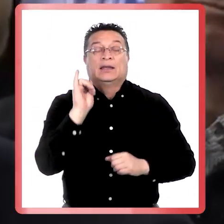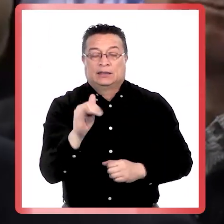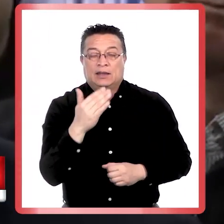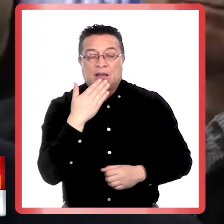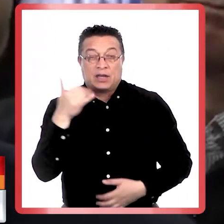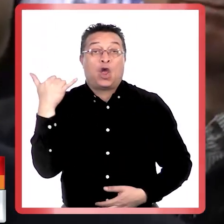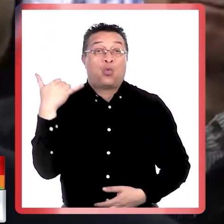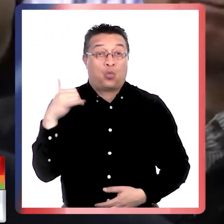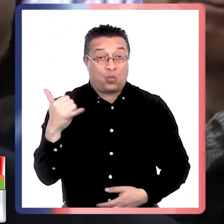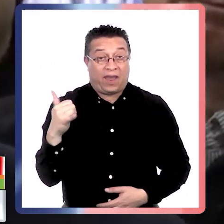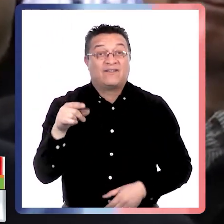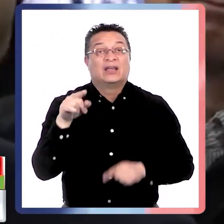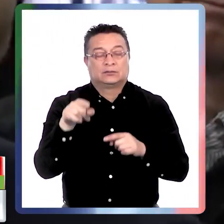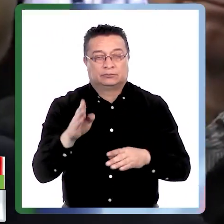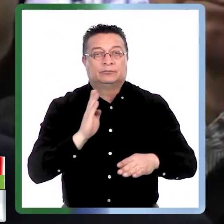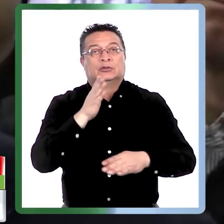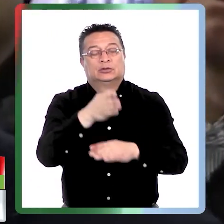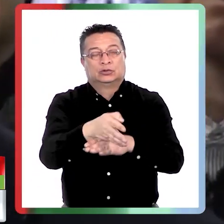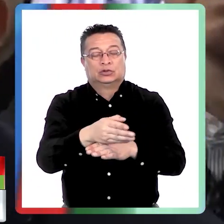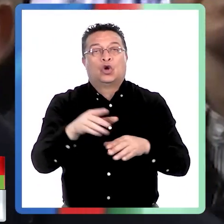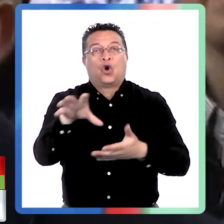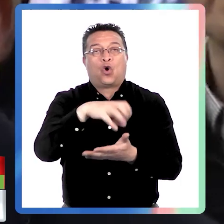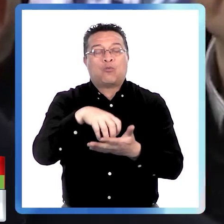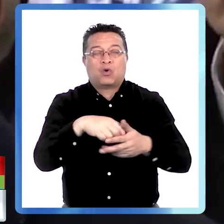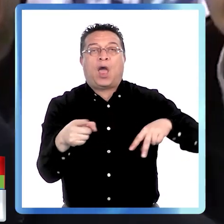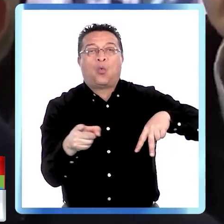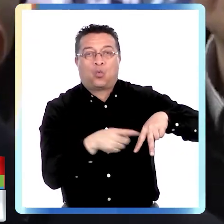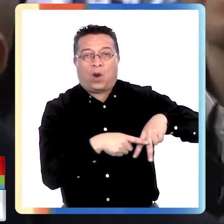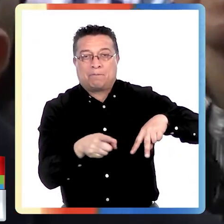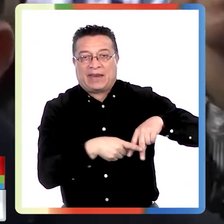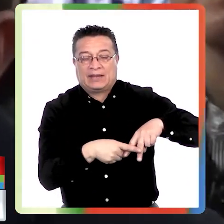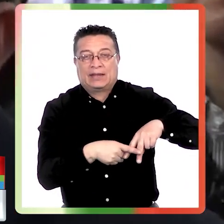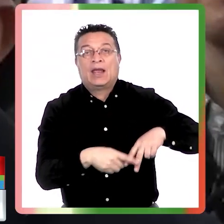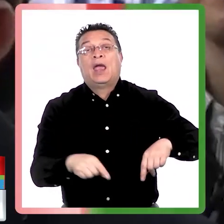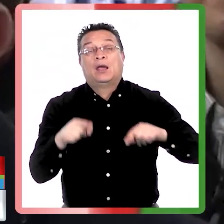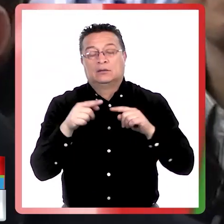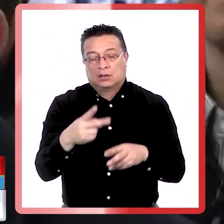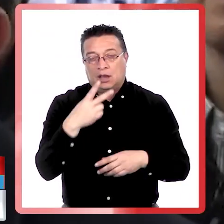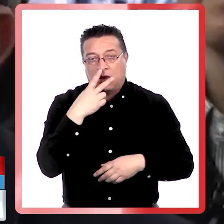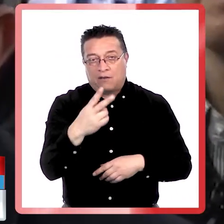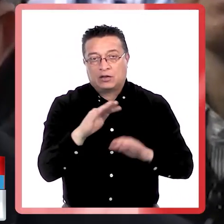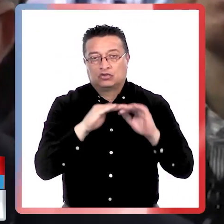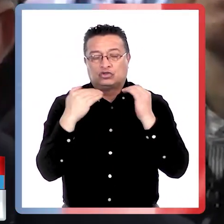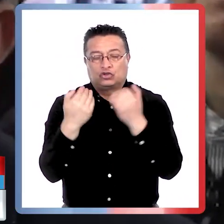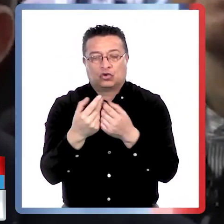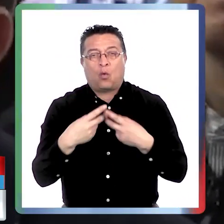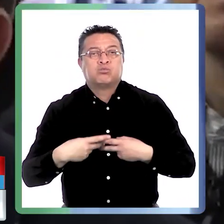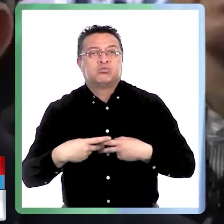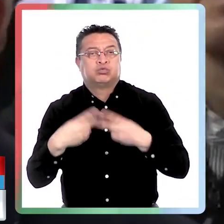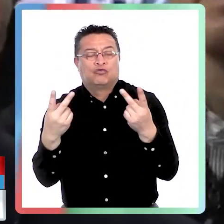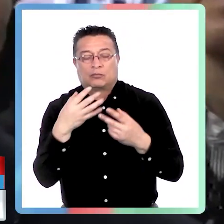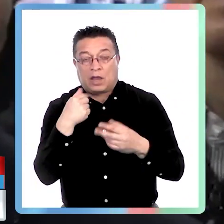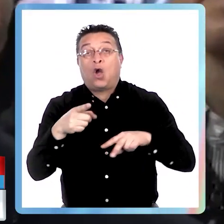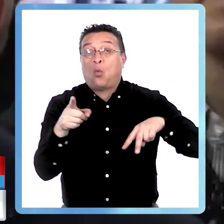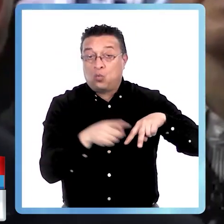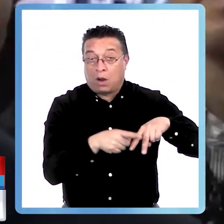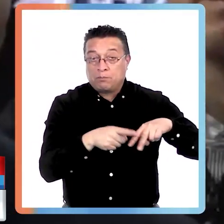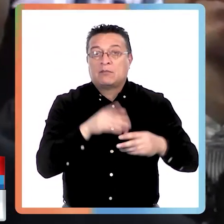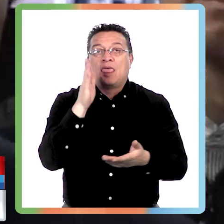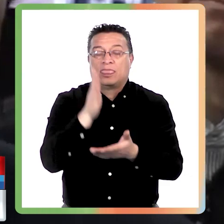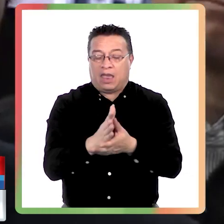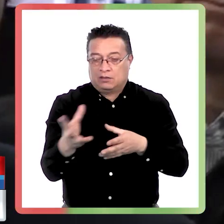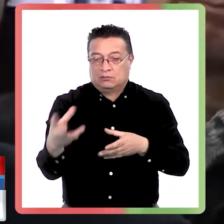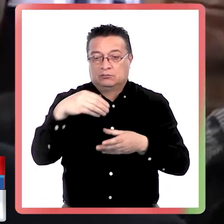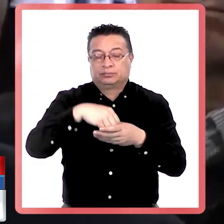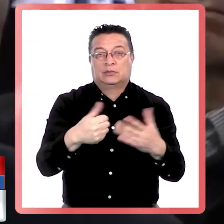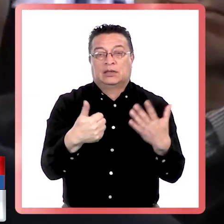y aún así también el día jueves va a estar visitando la comuna de Hualpén. Vamos a plantear todo lo que hemos dicho públicamente. Creemos que